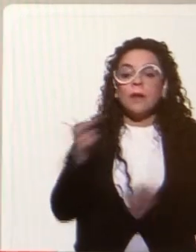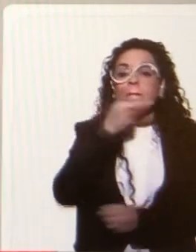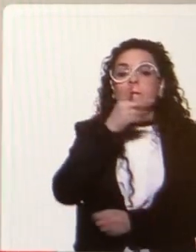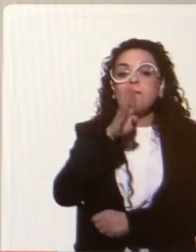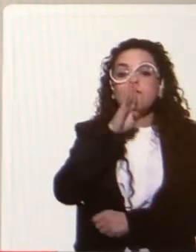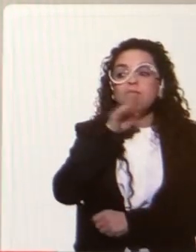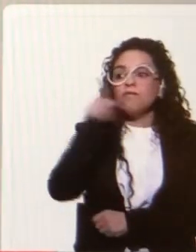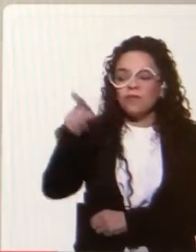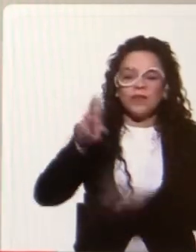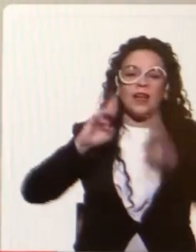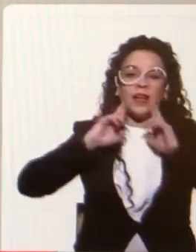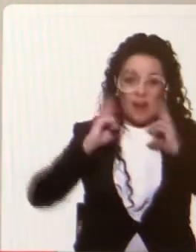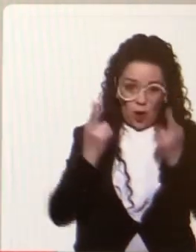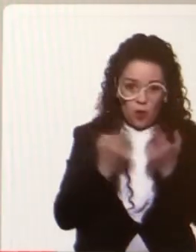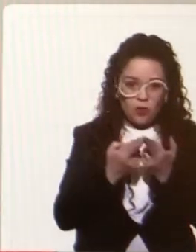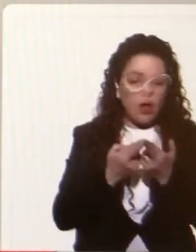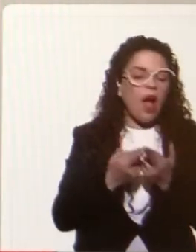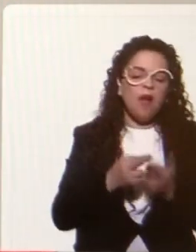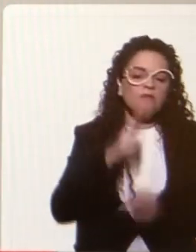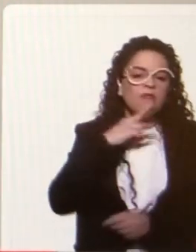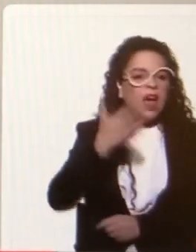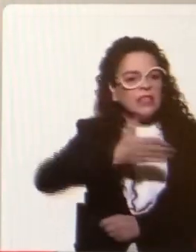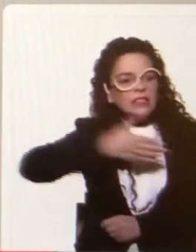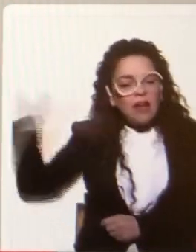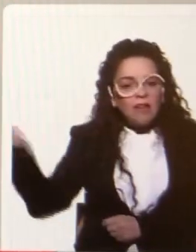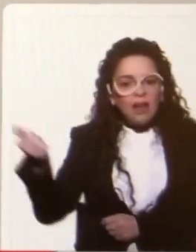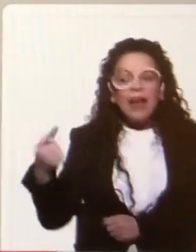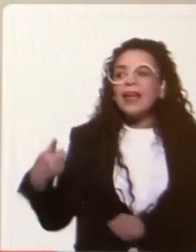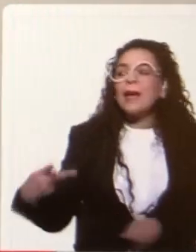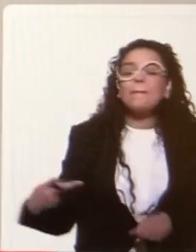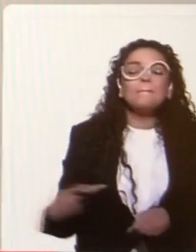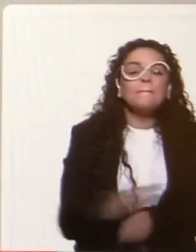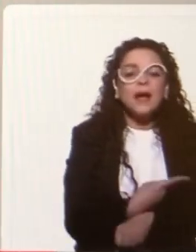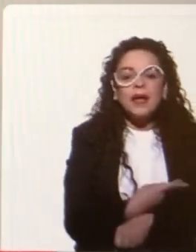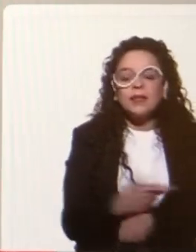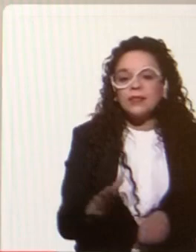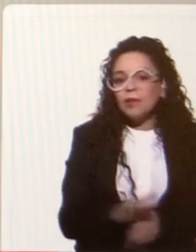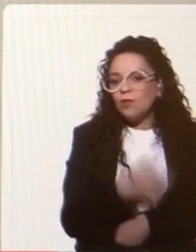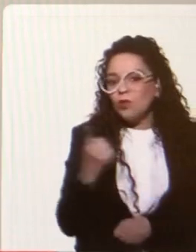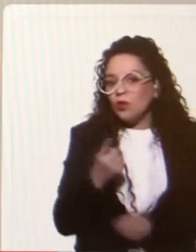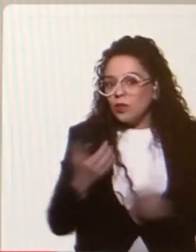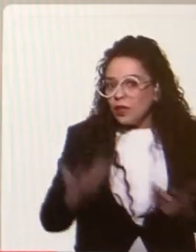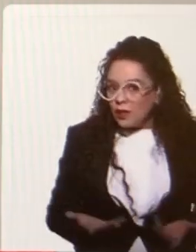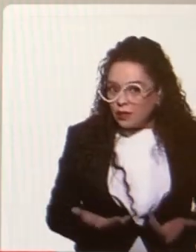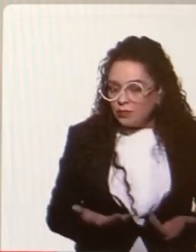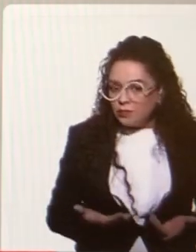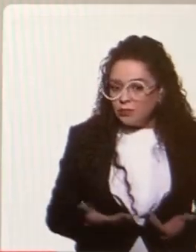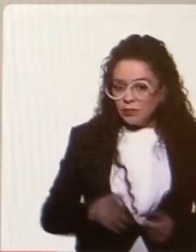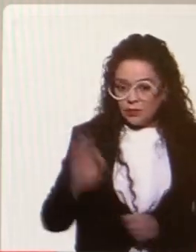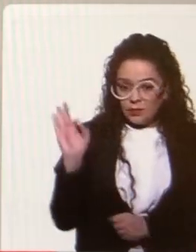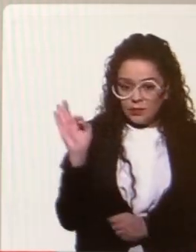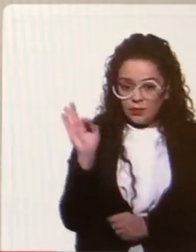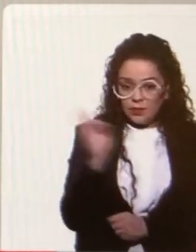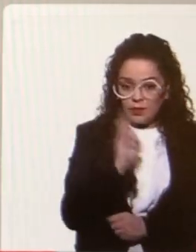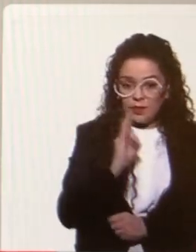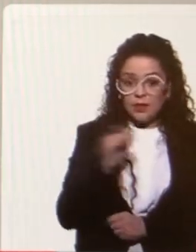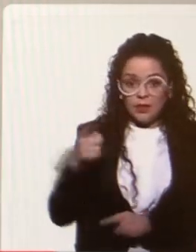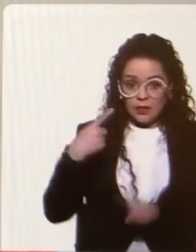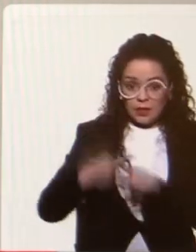cinceles van a llevar como la otra vez llevaron este gas este